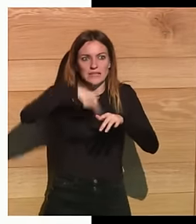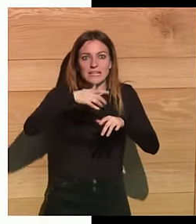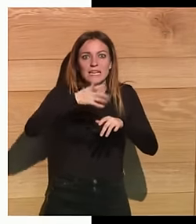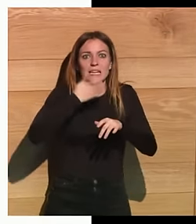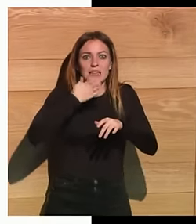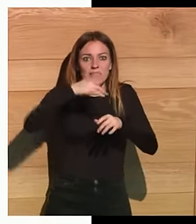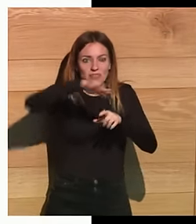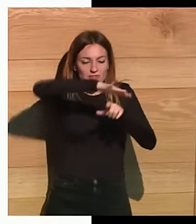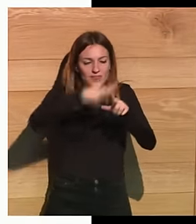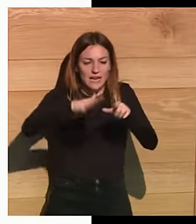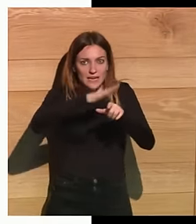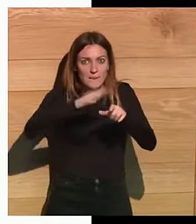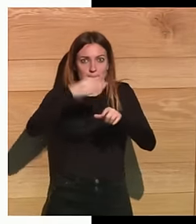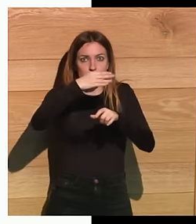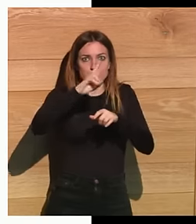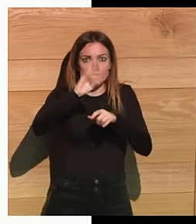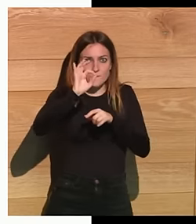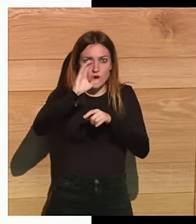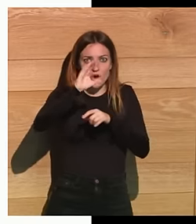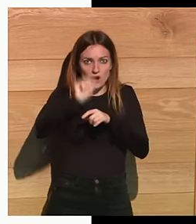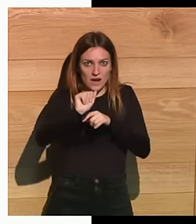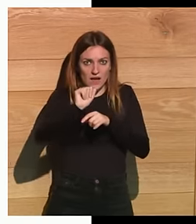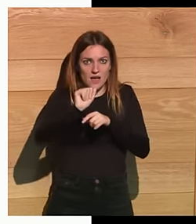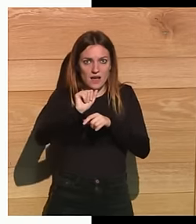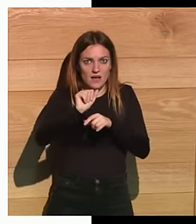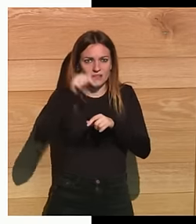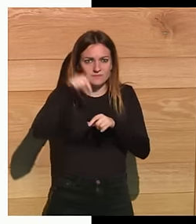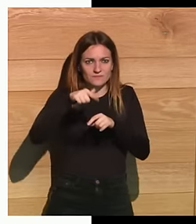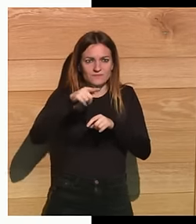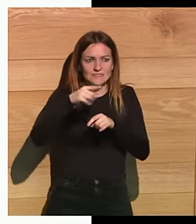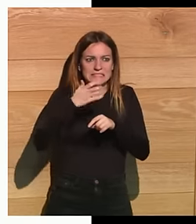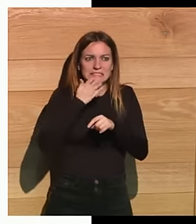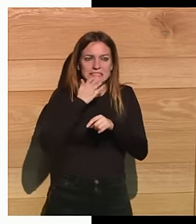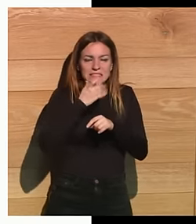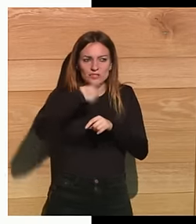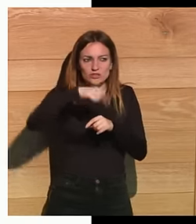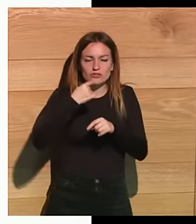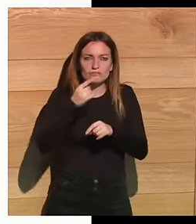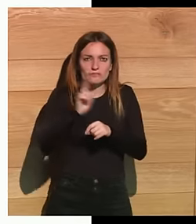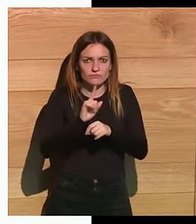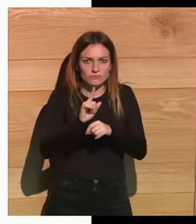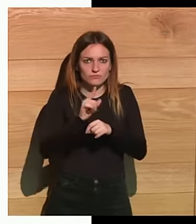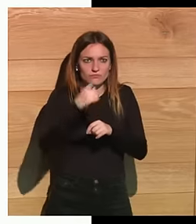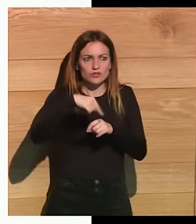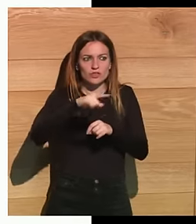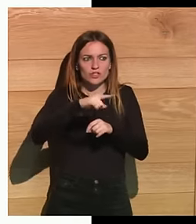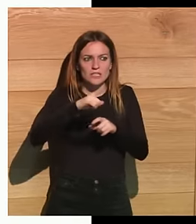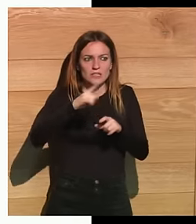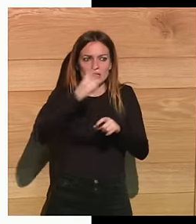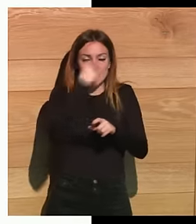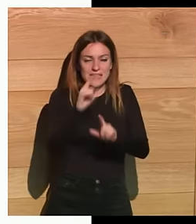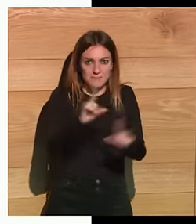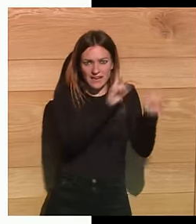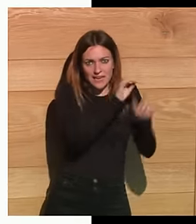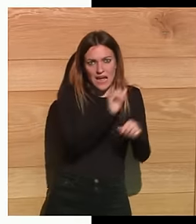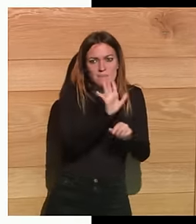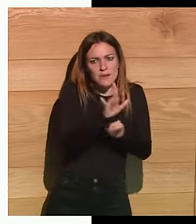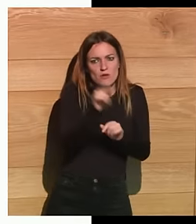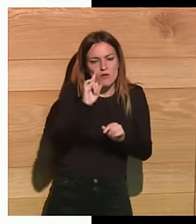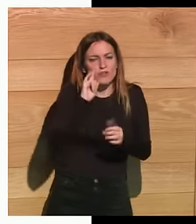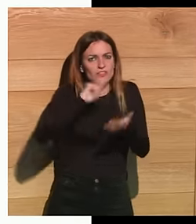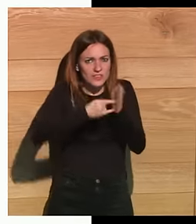sido bastante humilde de no decirlo. Teníamos la imagen antes de que llegaras tú, pero tú has inventado la técnica